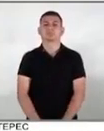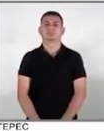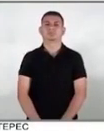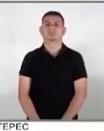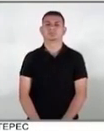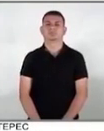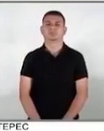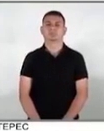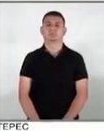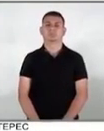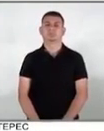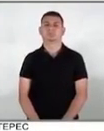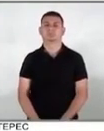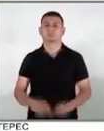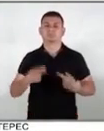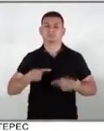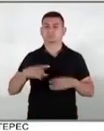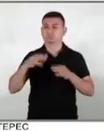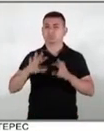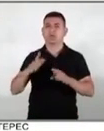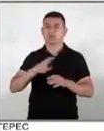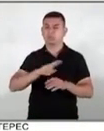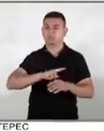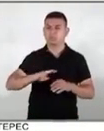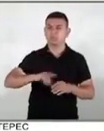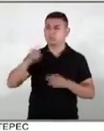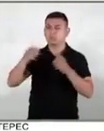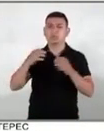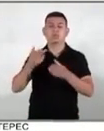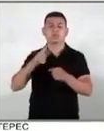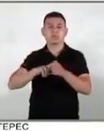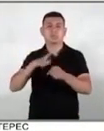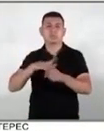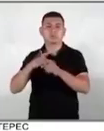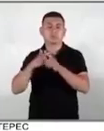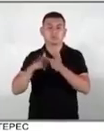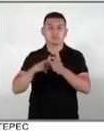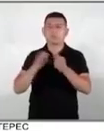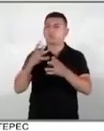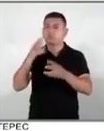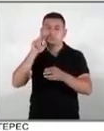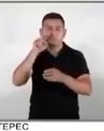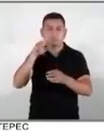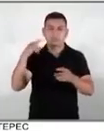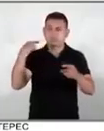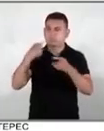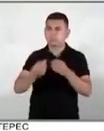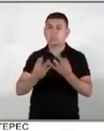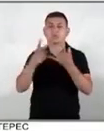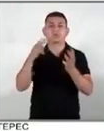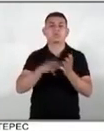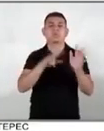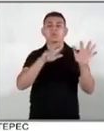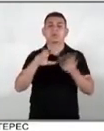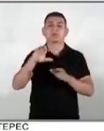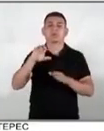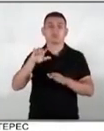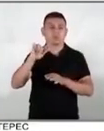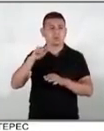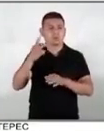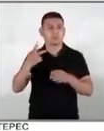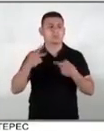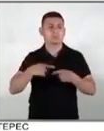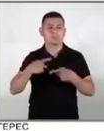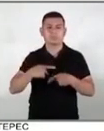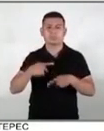relacionado a los casos positivos por municipio, tenemos que la jurisdicción sanitaria número 1 lleva 2.862